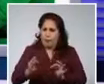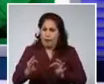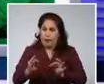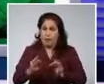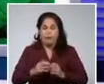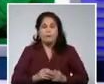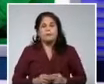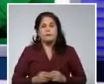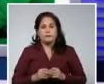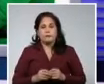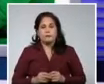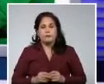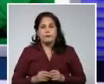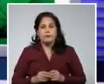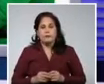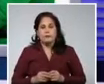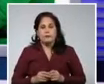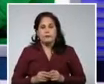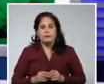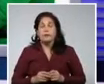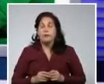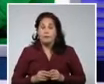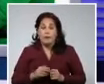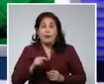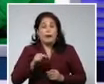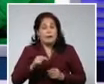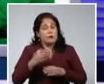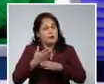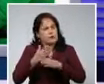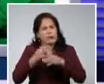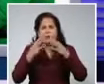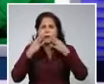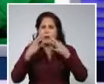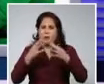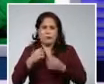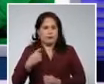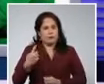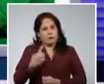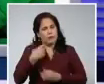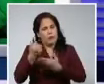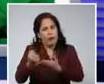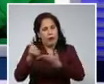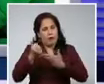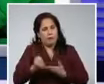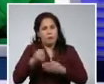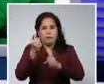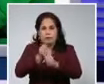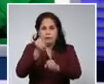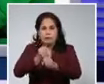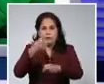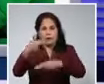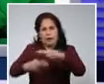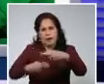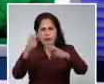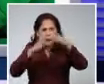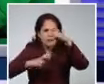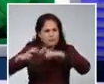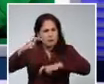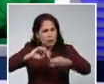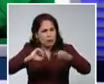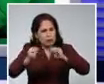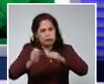realmente da unas posibilidades de apoyo al trabajo que se viene realizando para el control de la